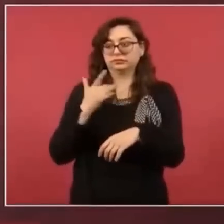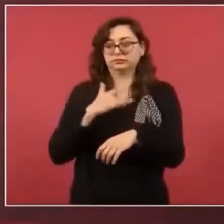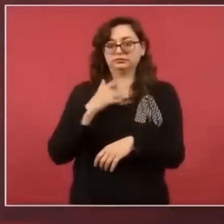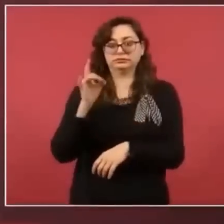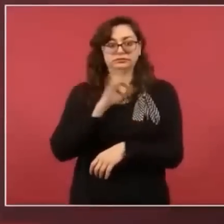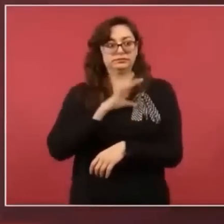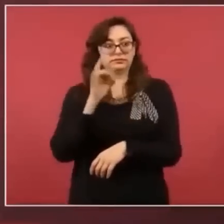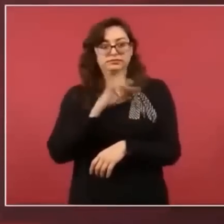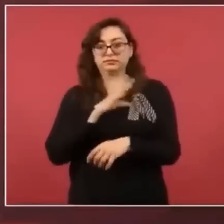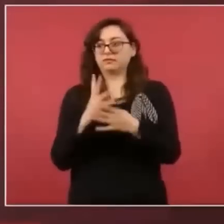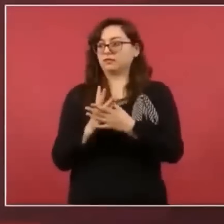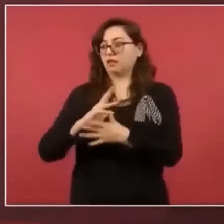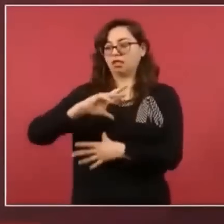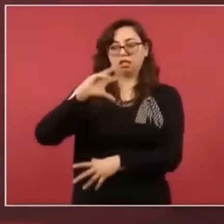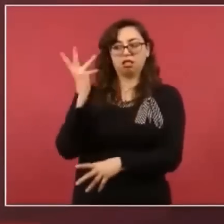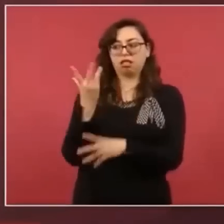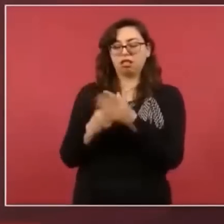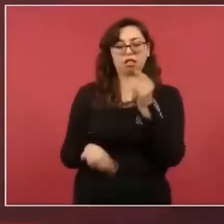¿A quién le pide Calderón